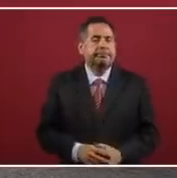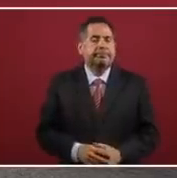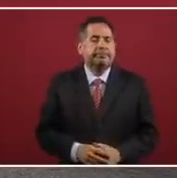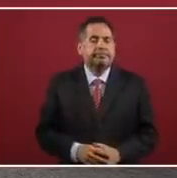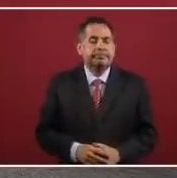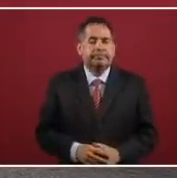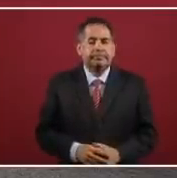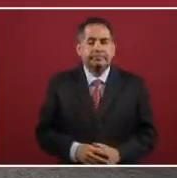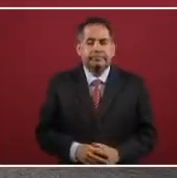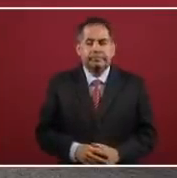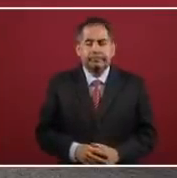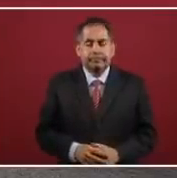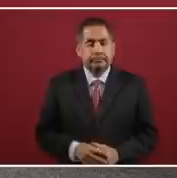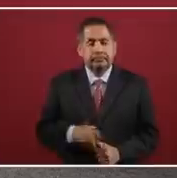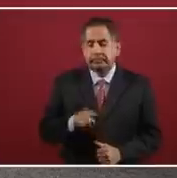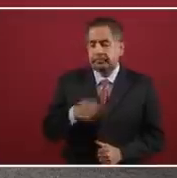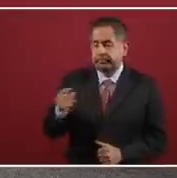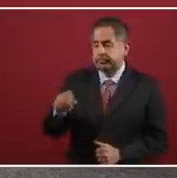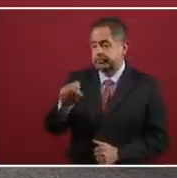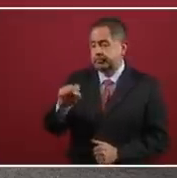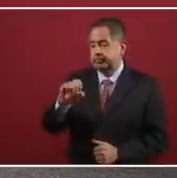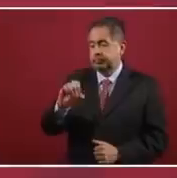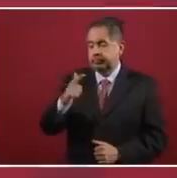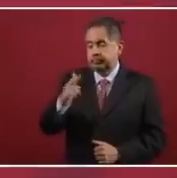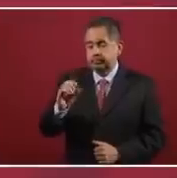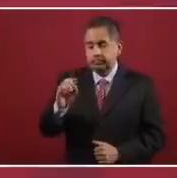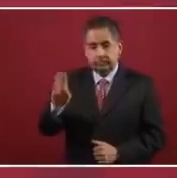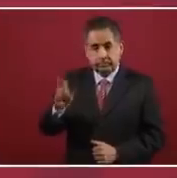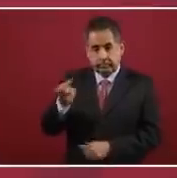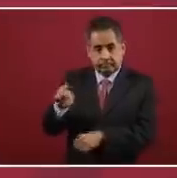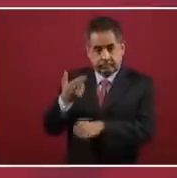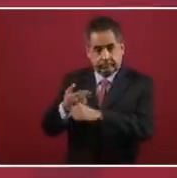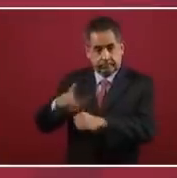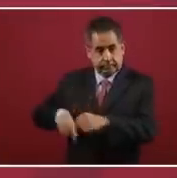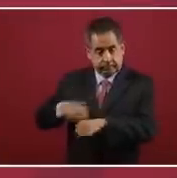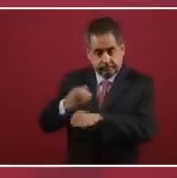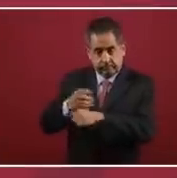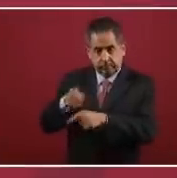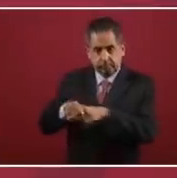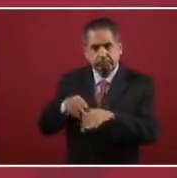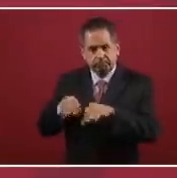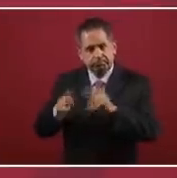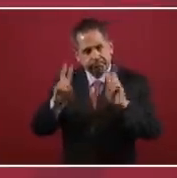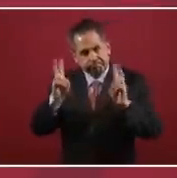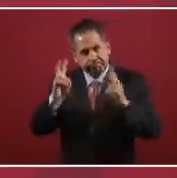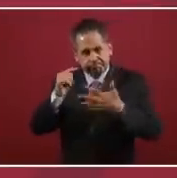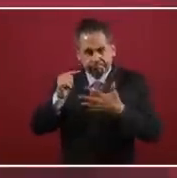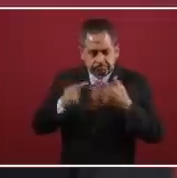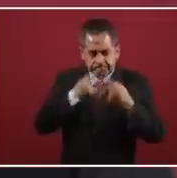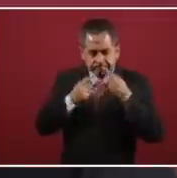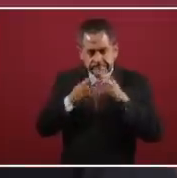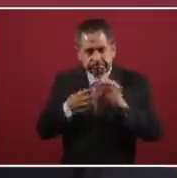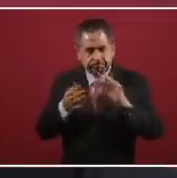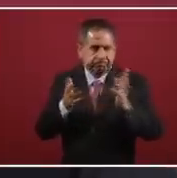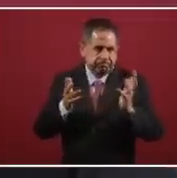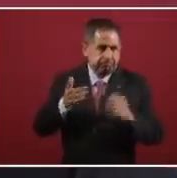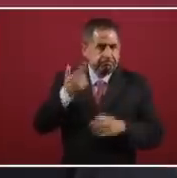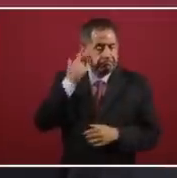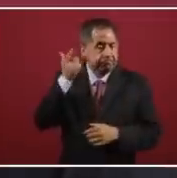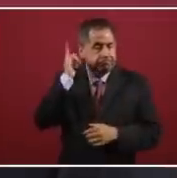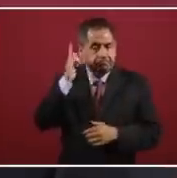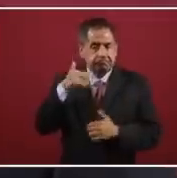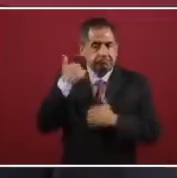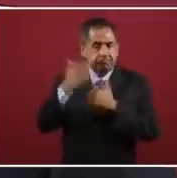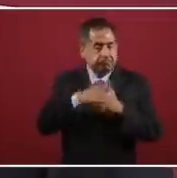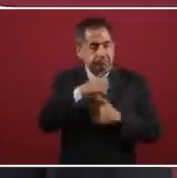Y la Secretaría de Gobernación está trabajando sobre estos temas y yo espero que las